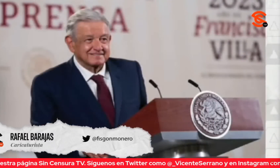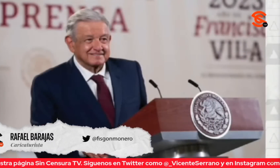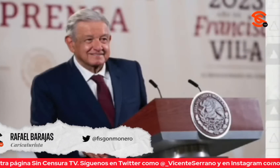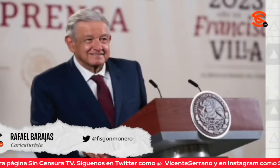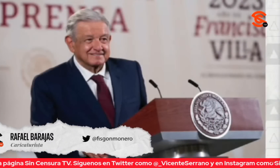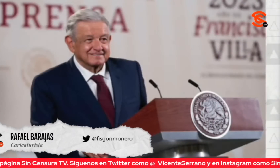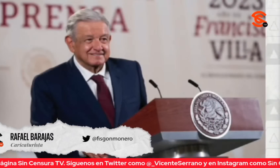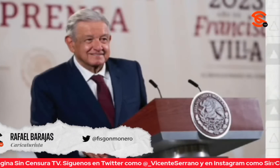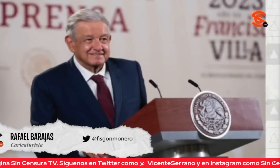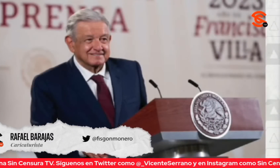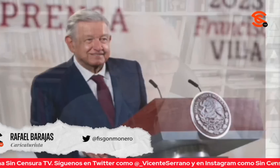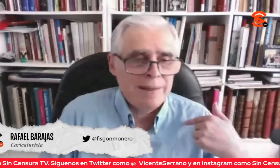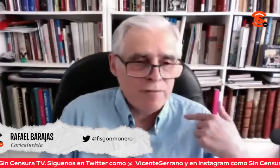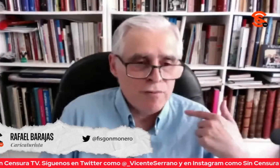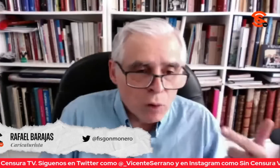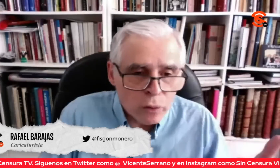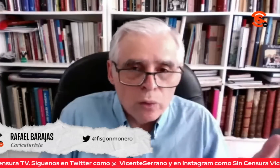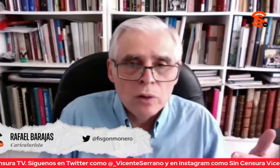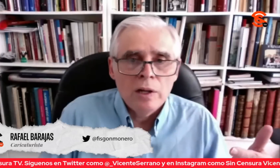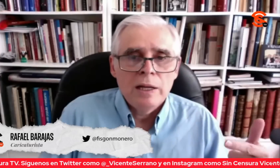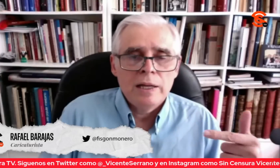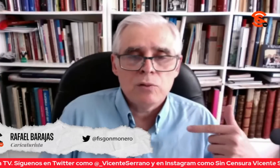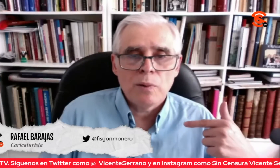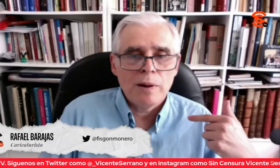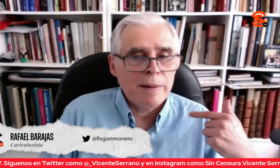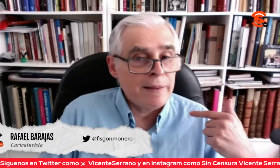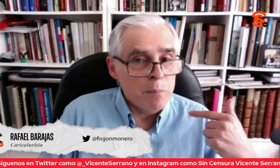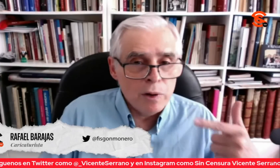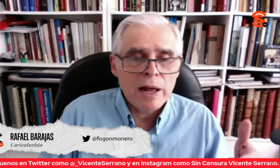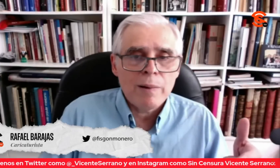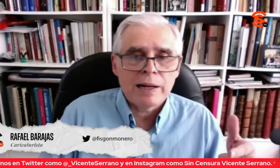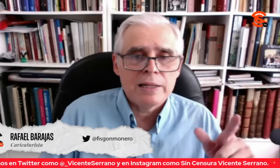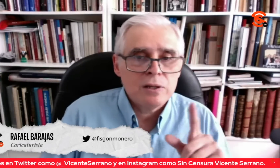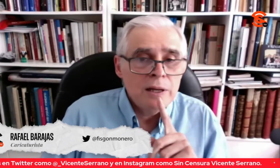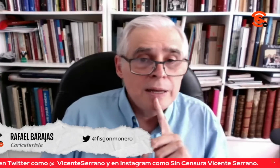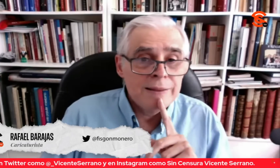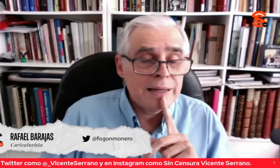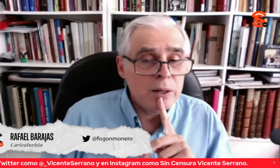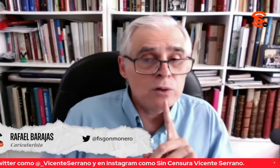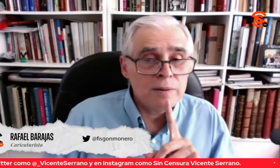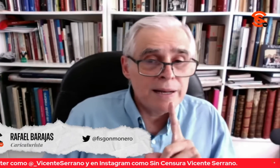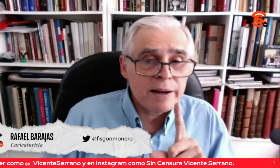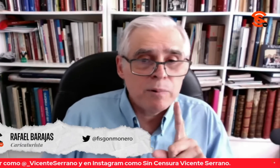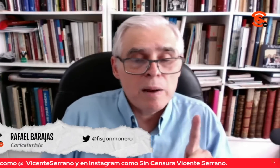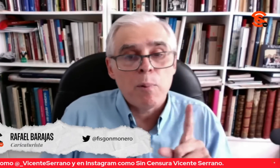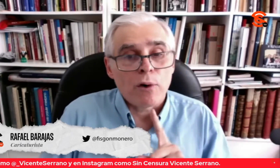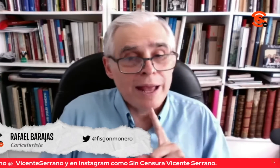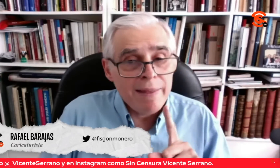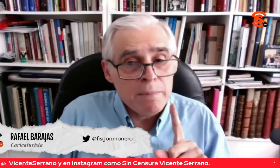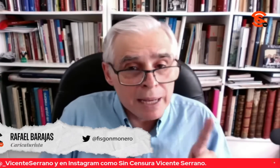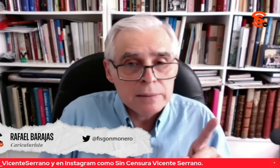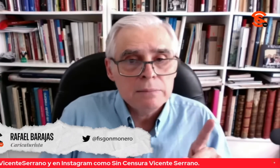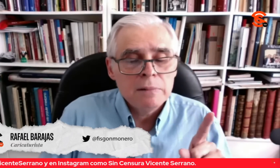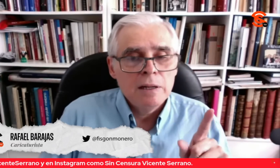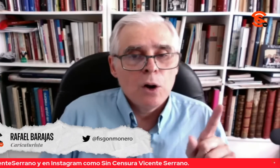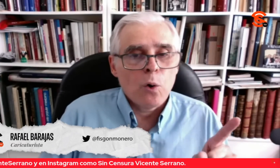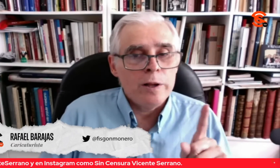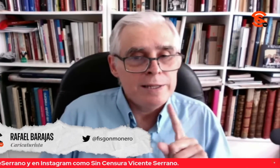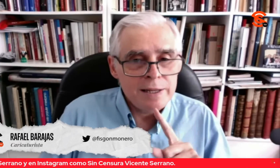supuesto, que les plantea un problema de fondo. Y es un problema de muy largo alcance del que no se van a reponer, porque